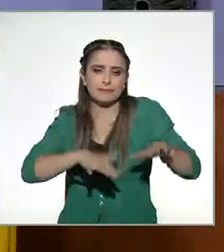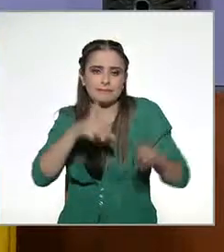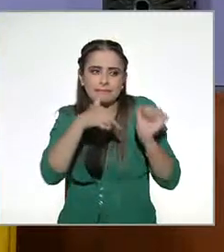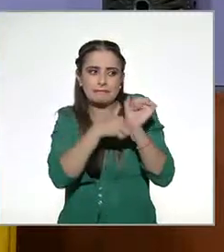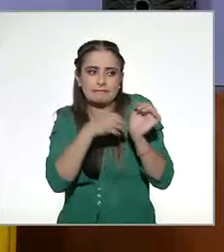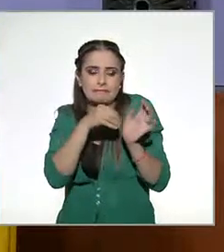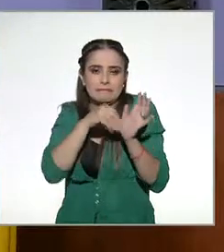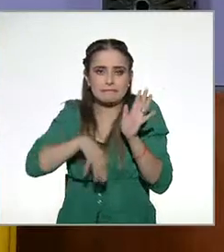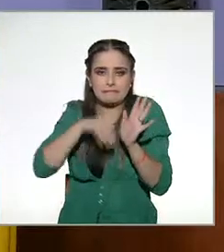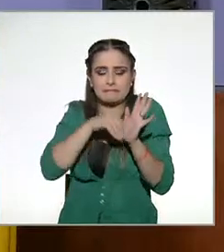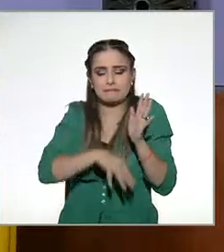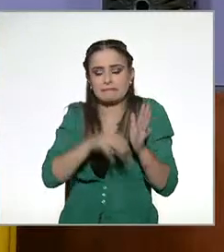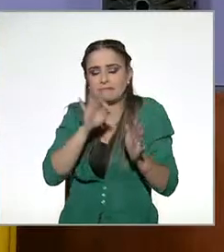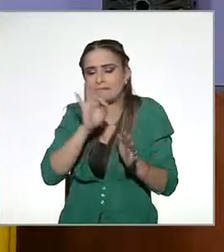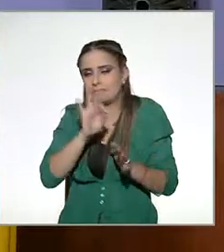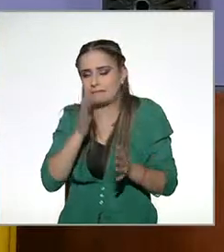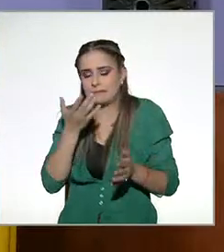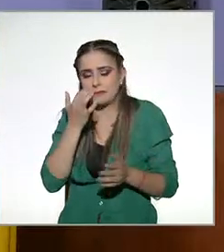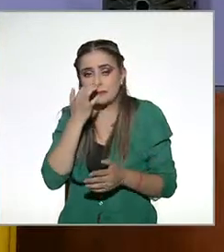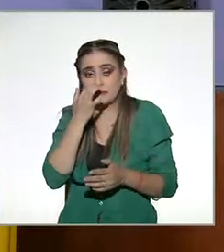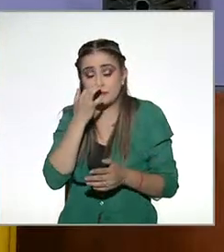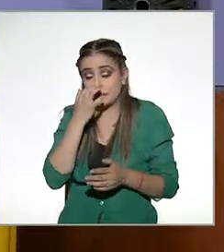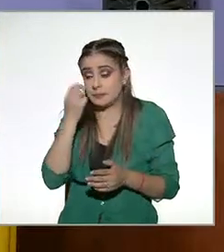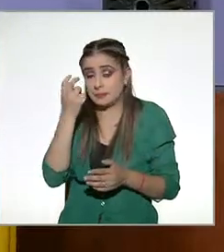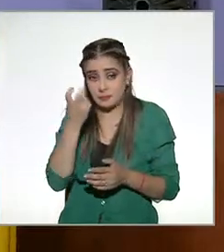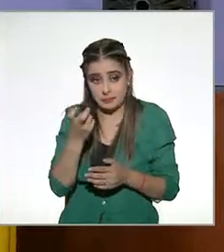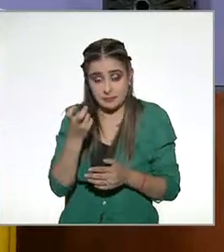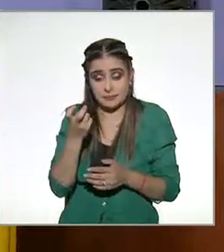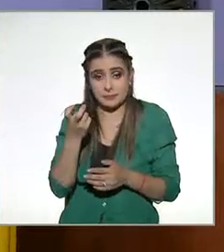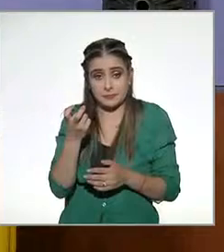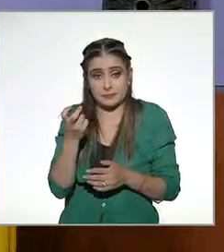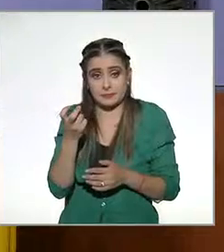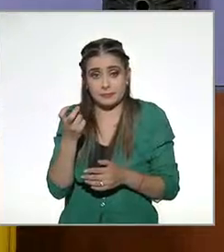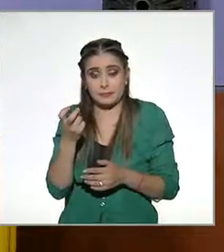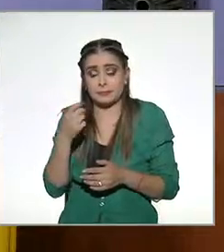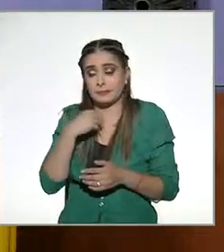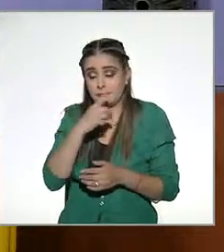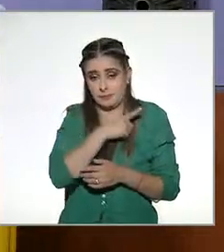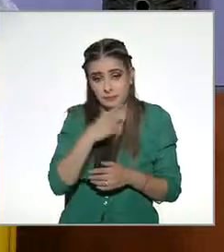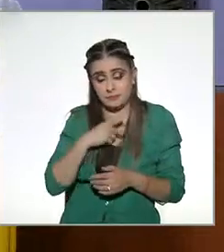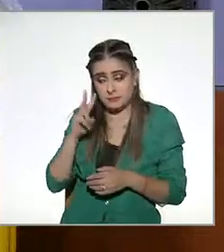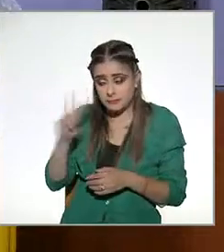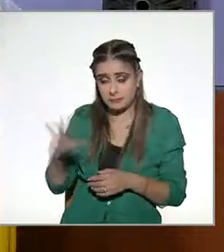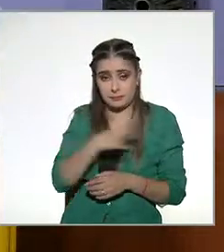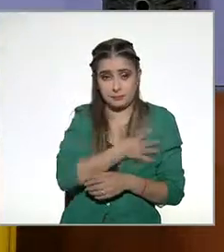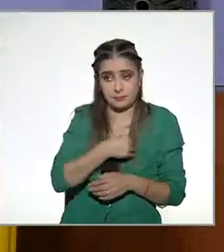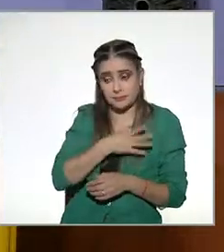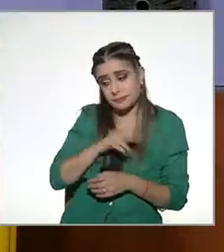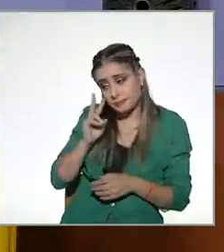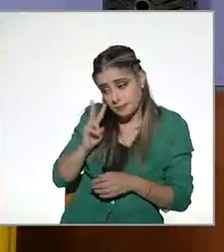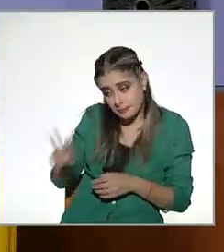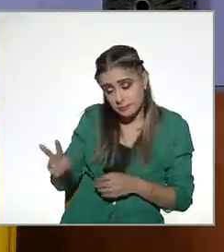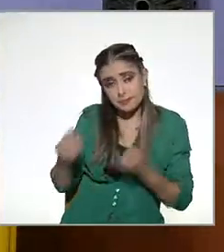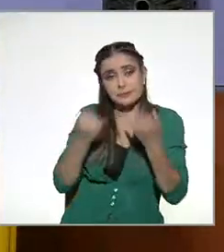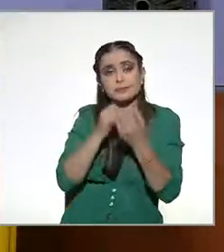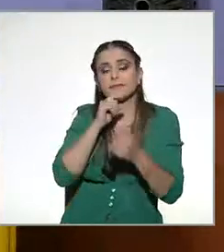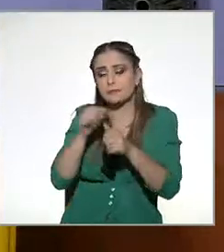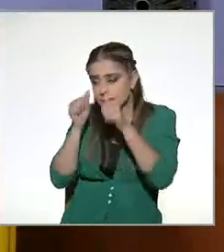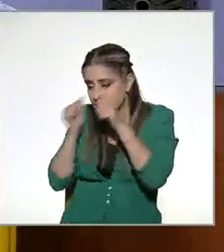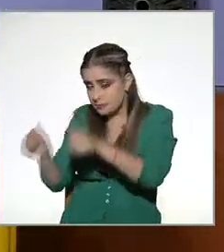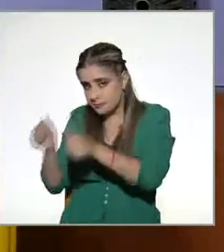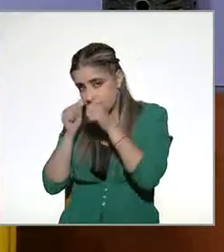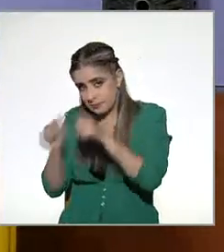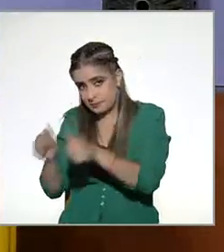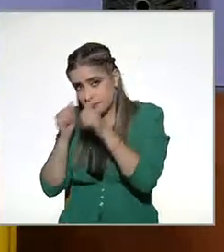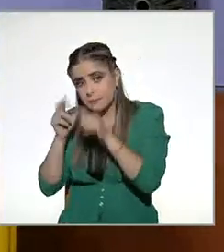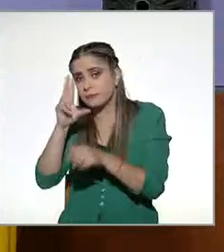que agregaría justo a lo que dice Miriam es la parte de que, además de observar, es escuchar, ¿no? O no es lo mismo oír